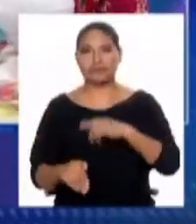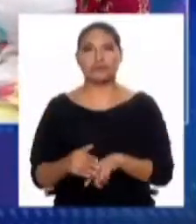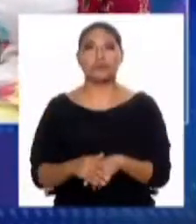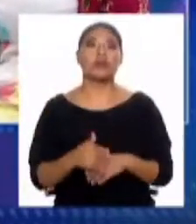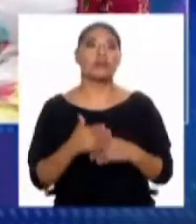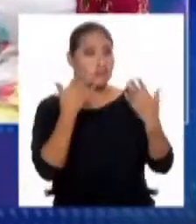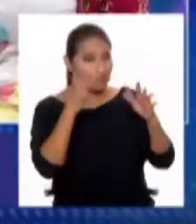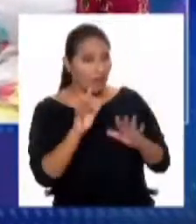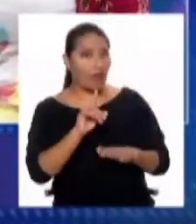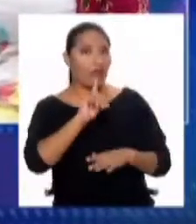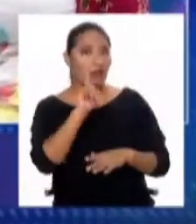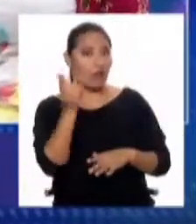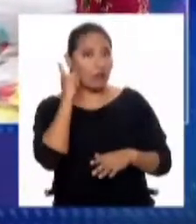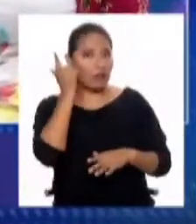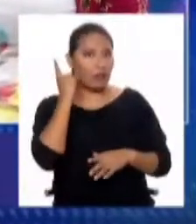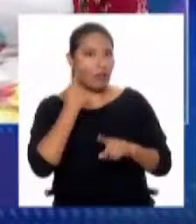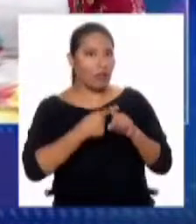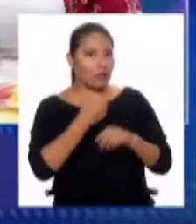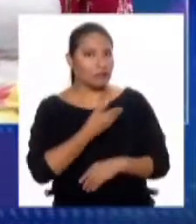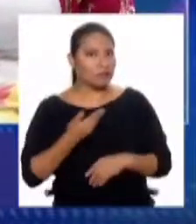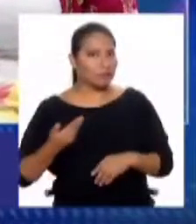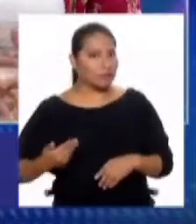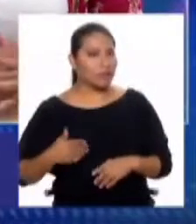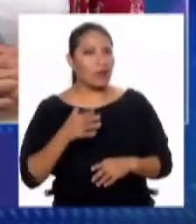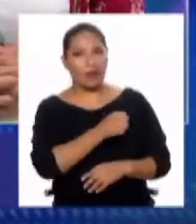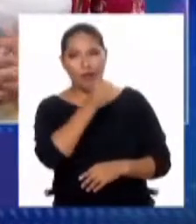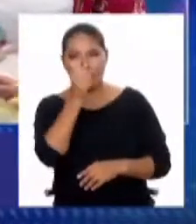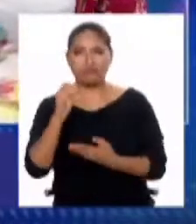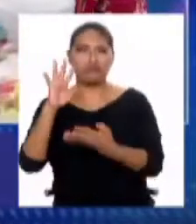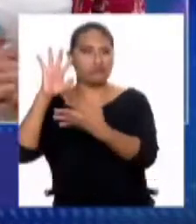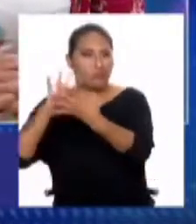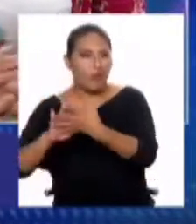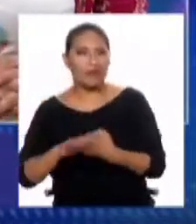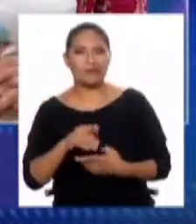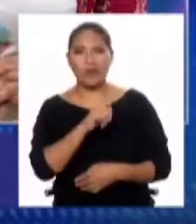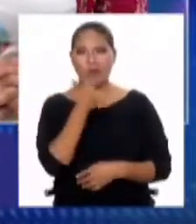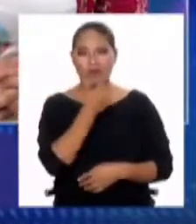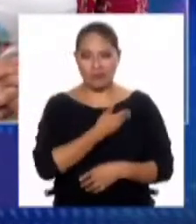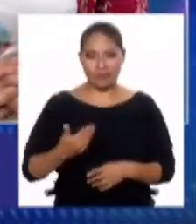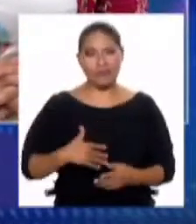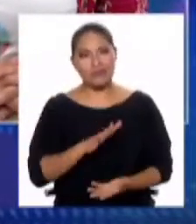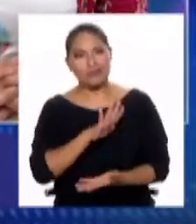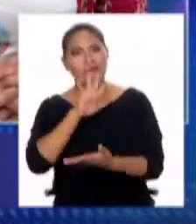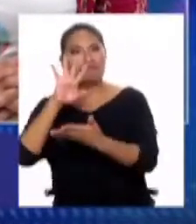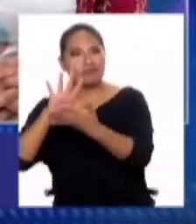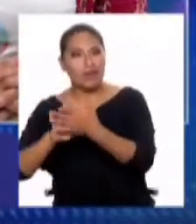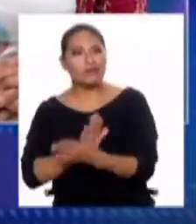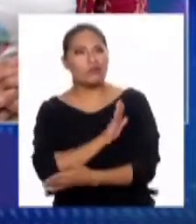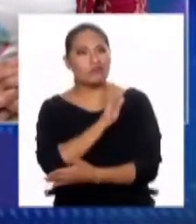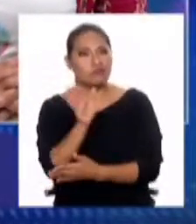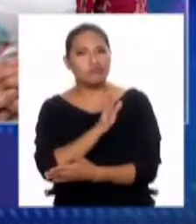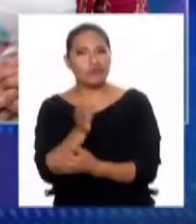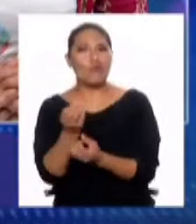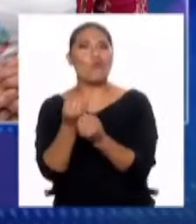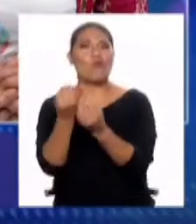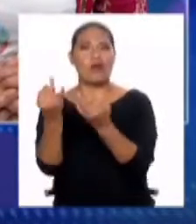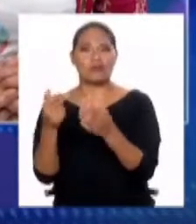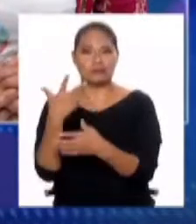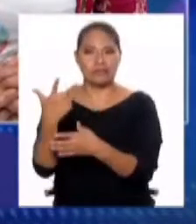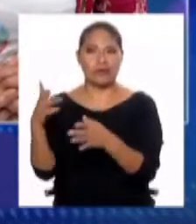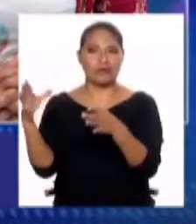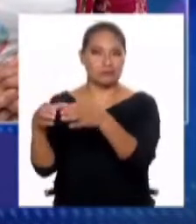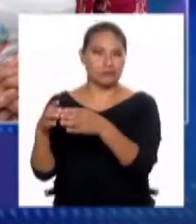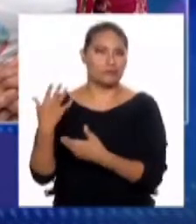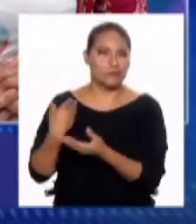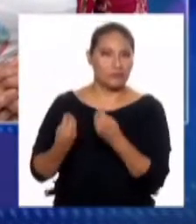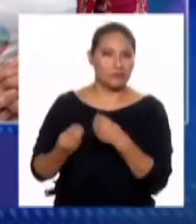presos, o sea, si esto va a seguir siendo partidos con caudillos. Yo espero que la gente y los políticos empiecen, primero, empiecen